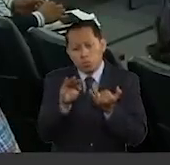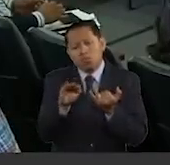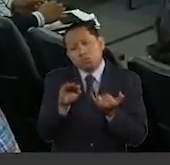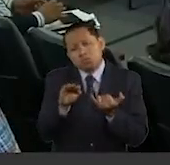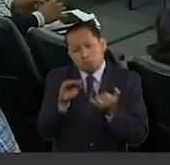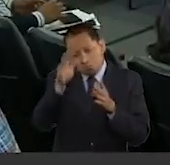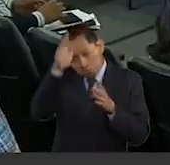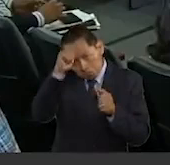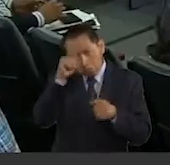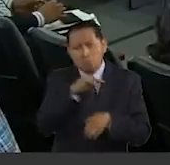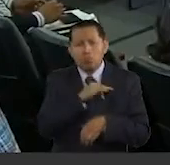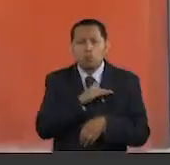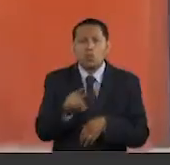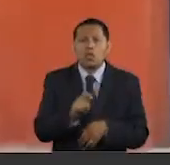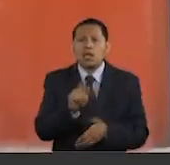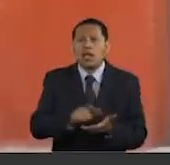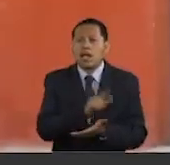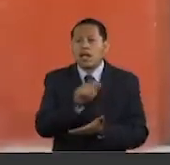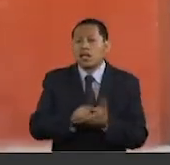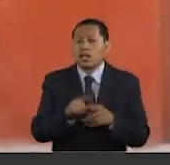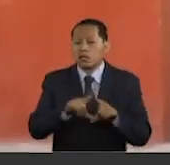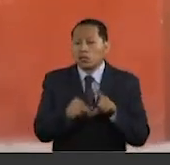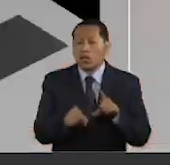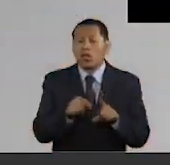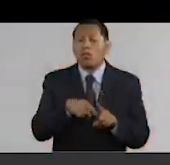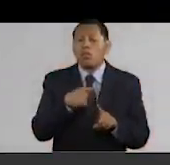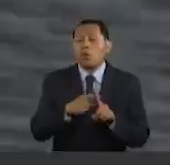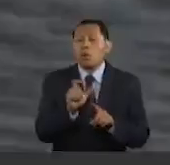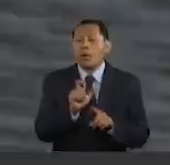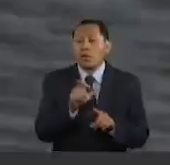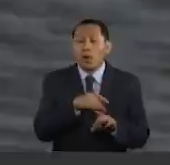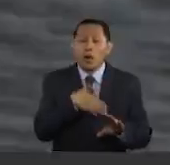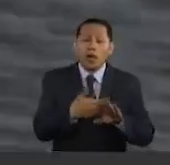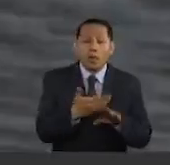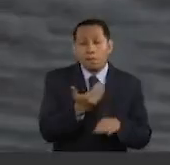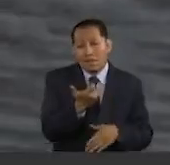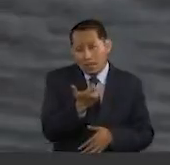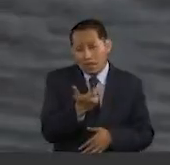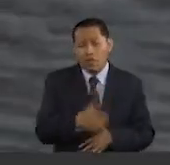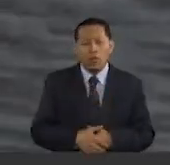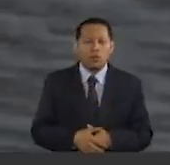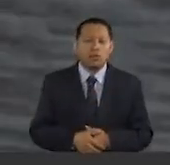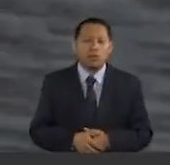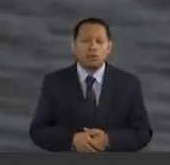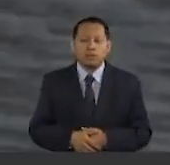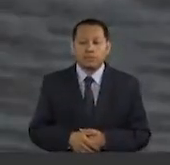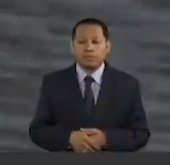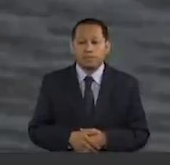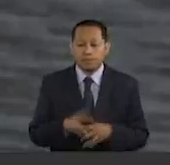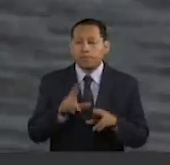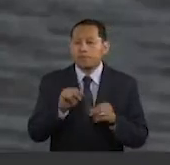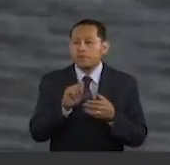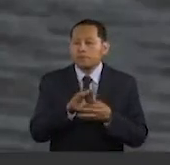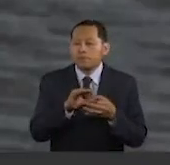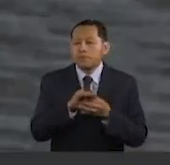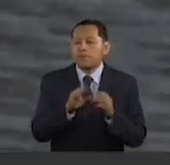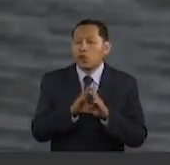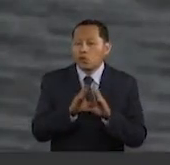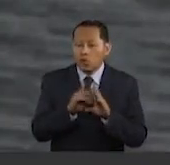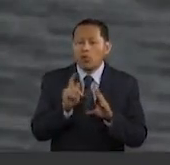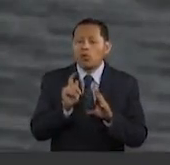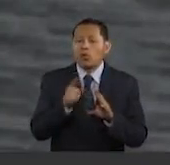general para combatir el delito de extorsión. No estamos hablando de traer a las Fuerzas